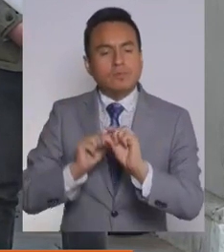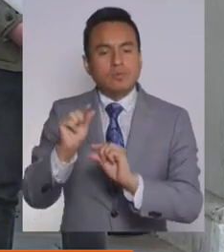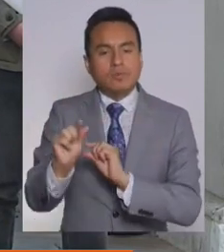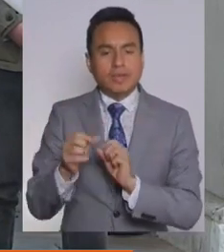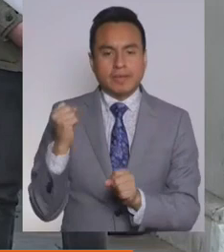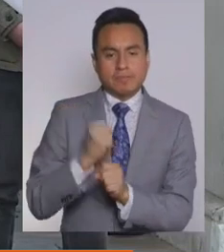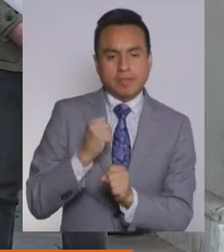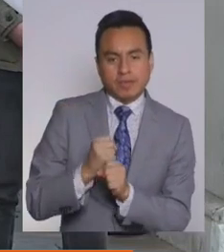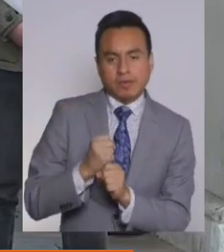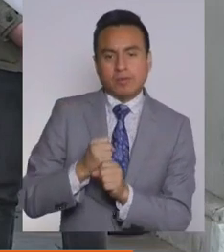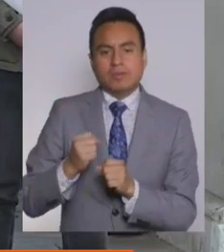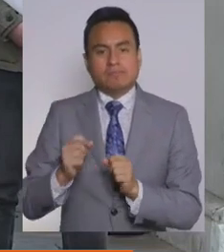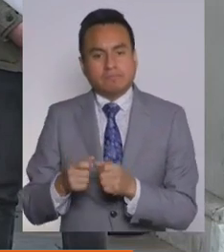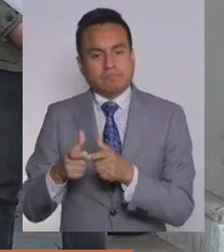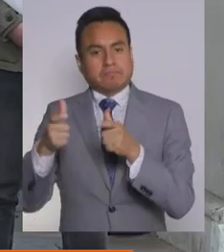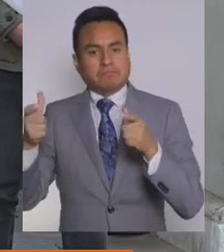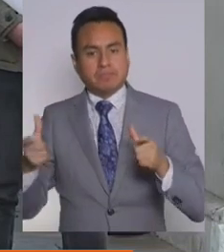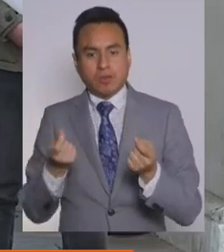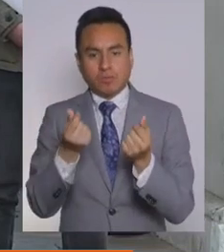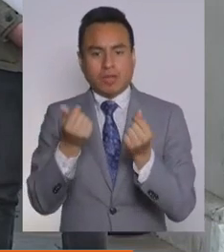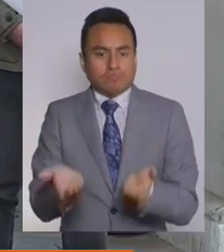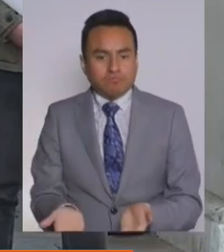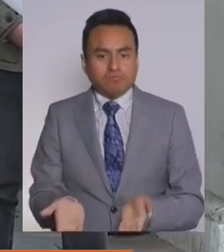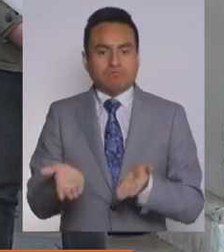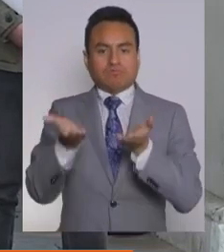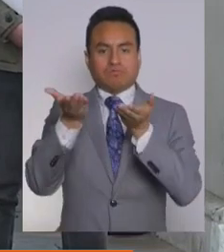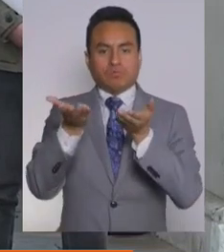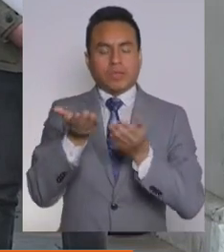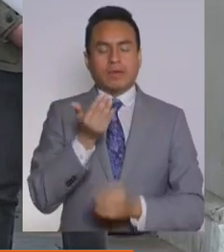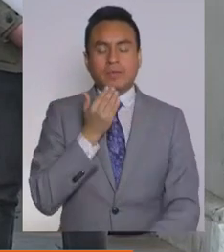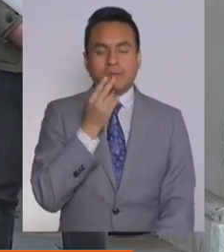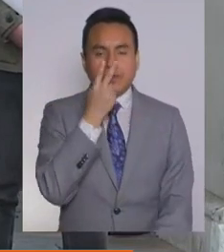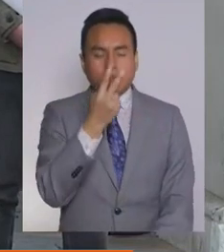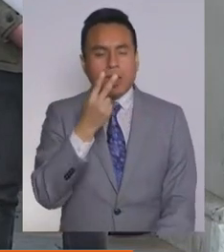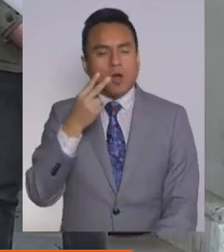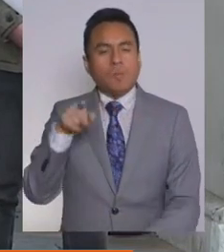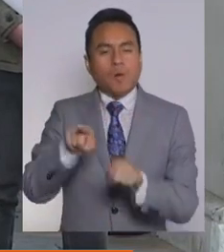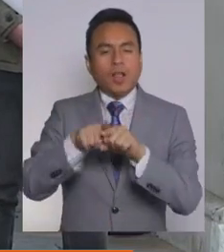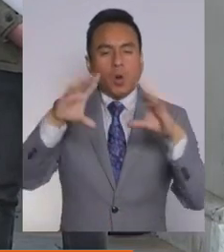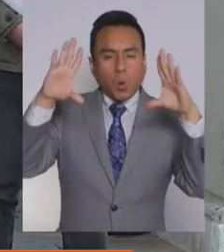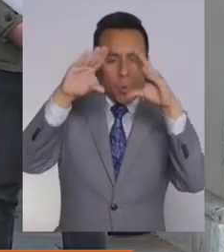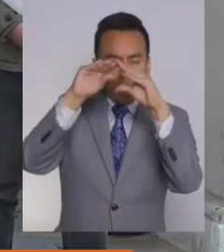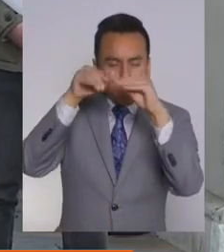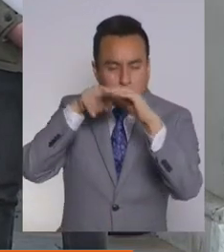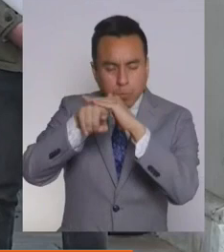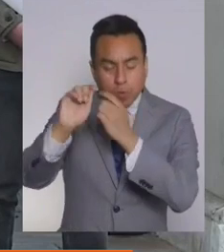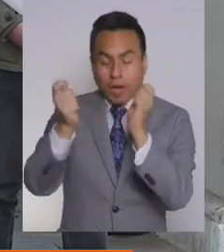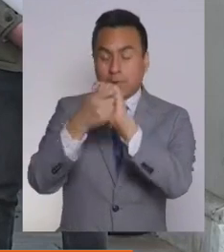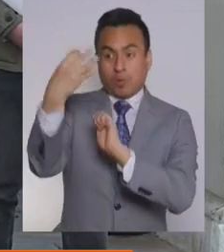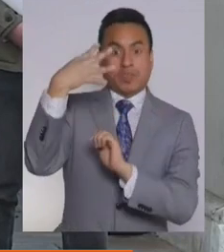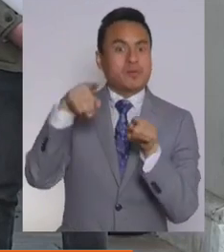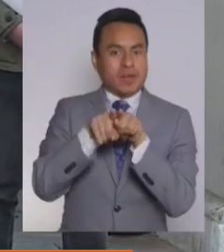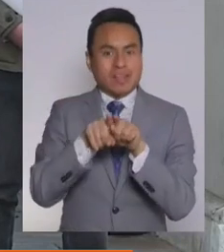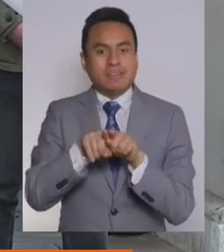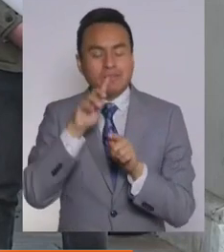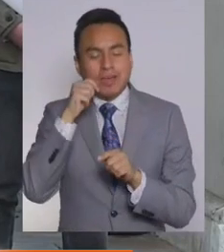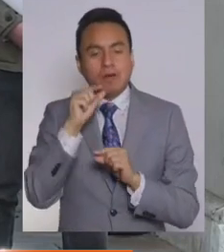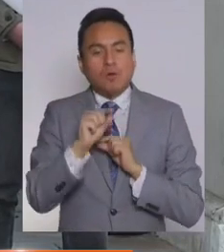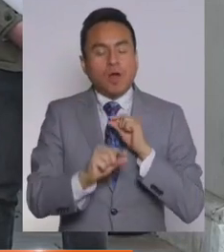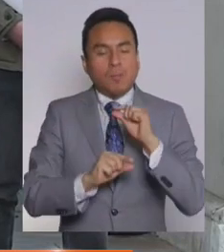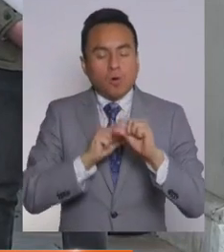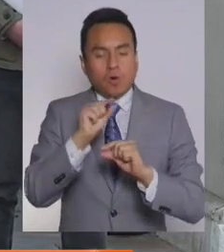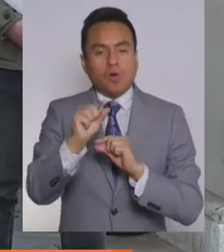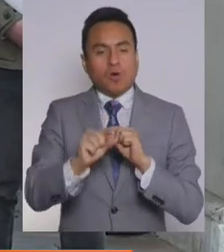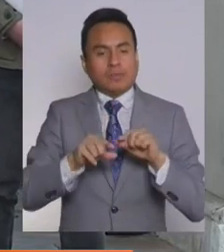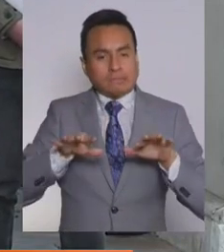el empleo, la economía y empezando a ver una luz al final del camino de manera pausada,